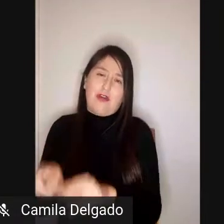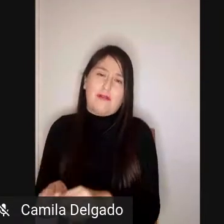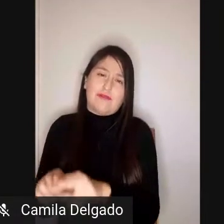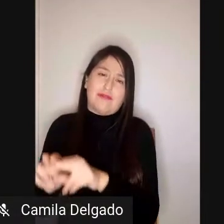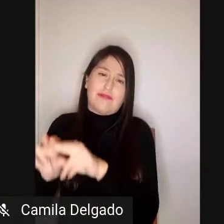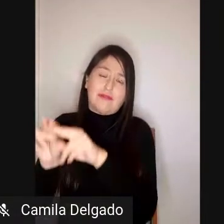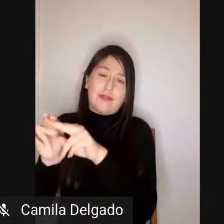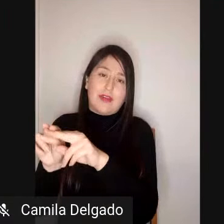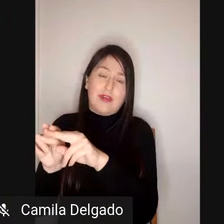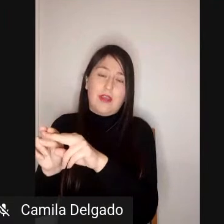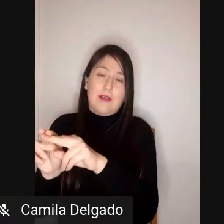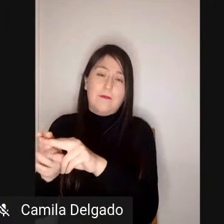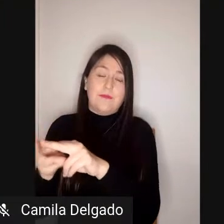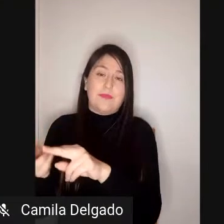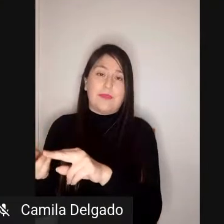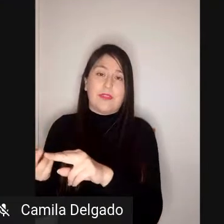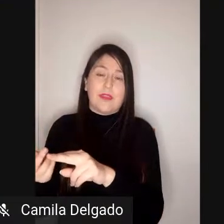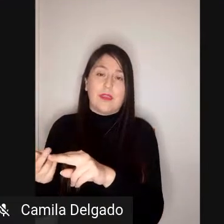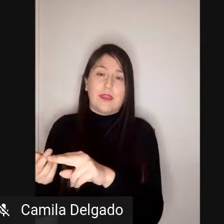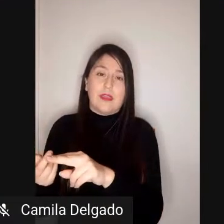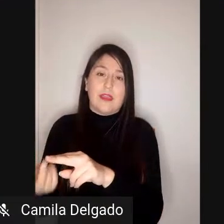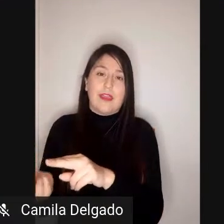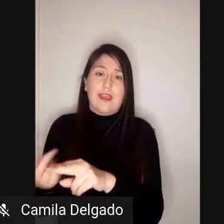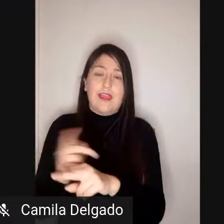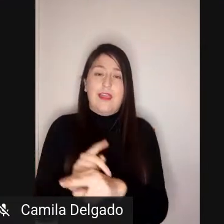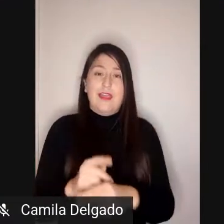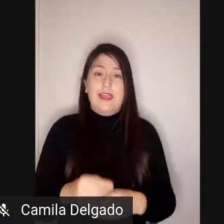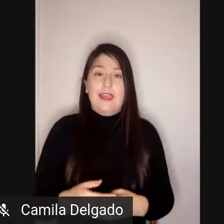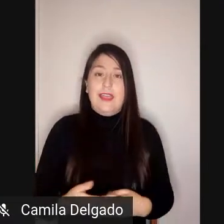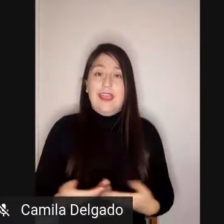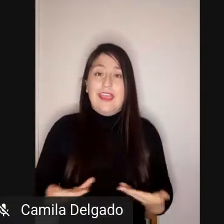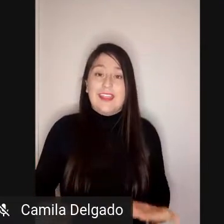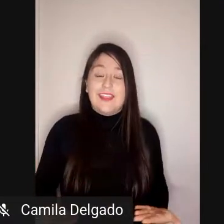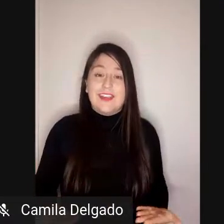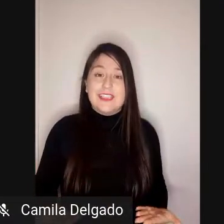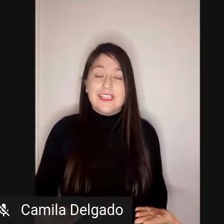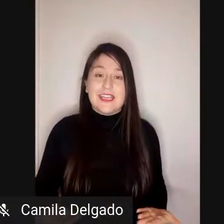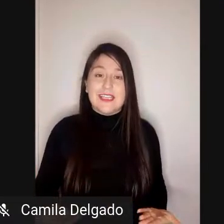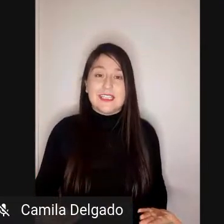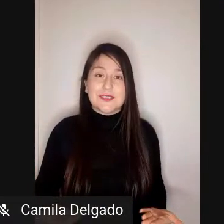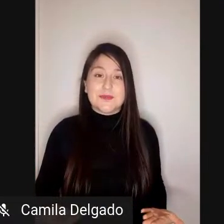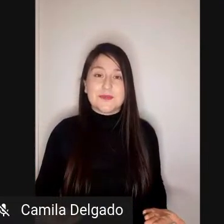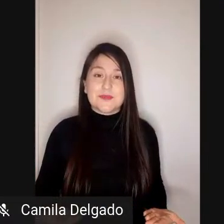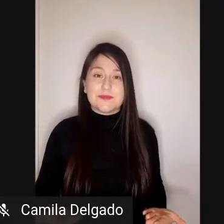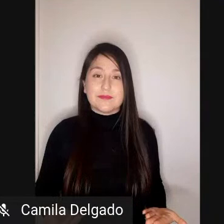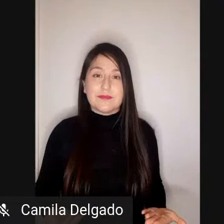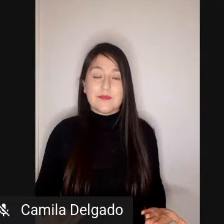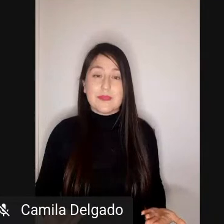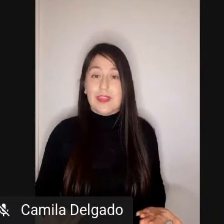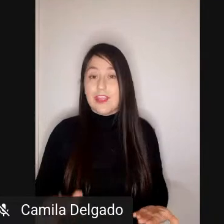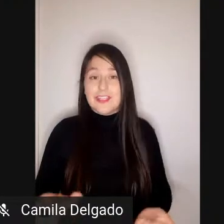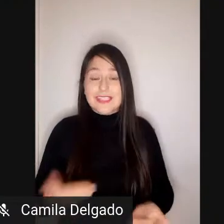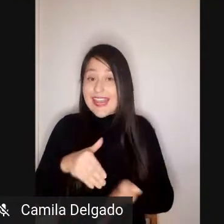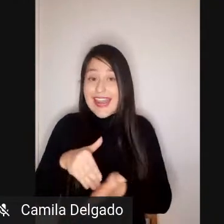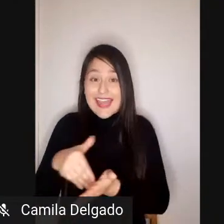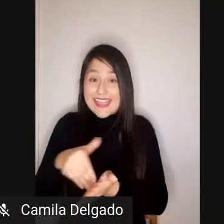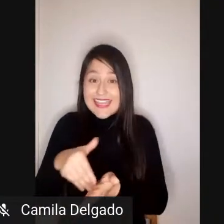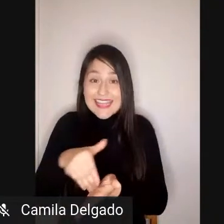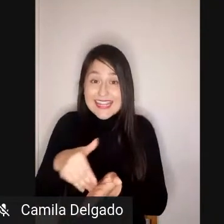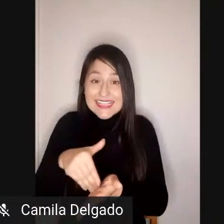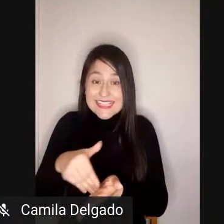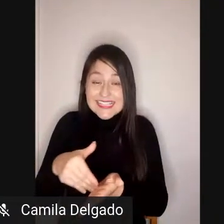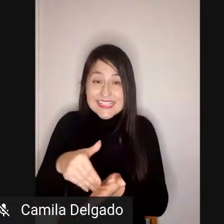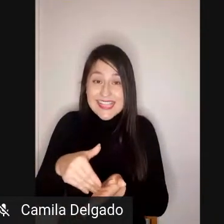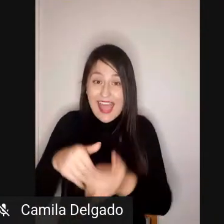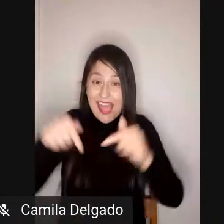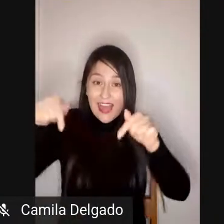se lo gastaron o lo gastamos. Entonces, pienso que la crisis que viene ahora